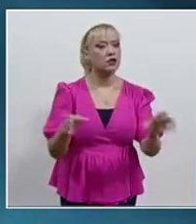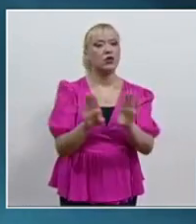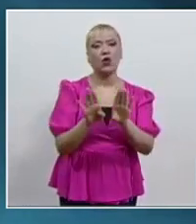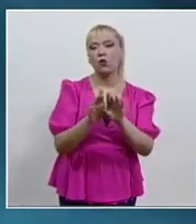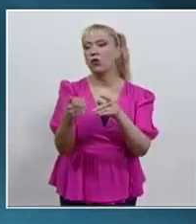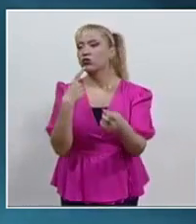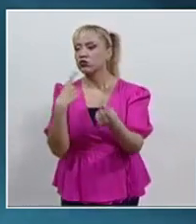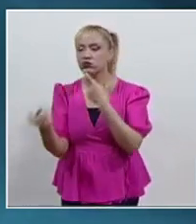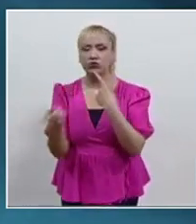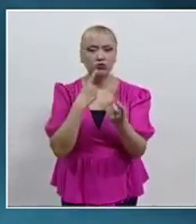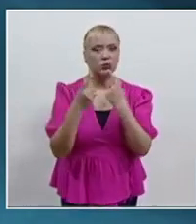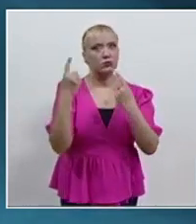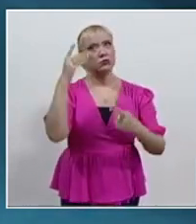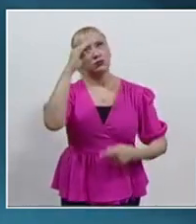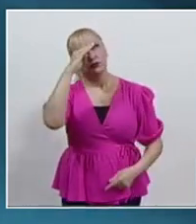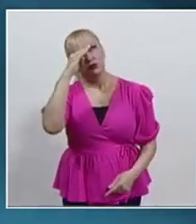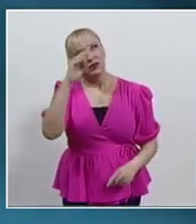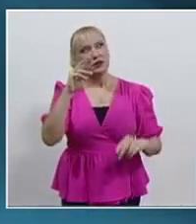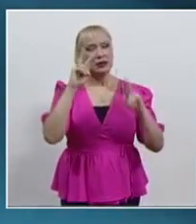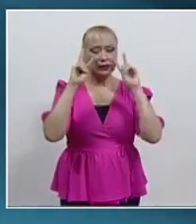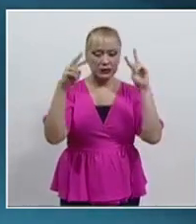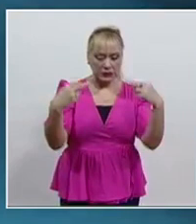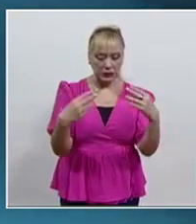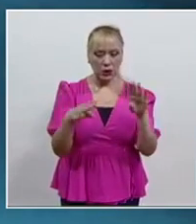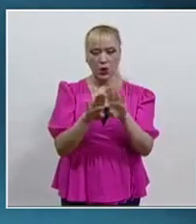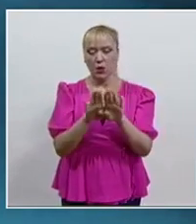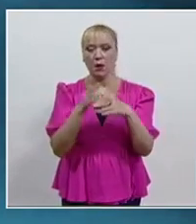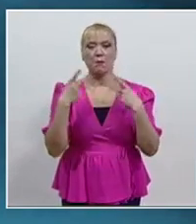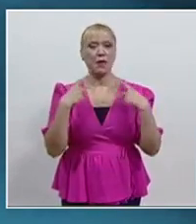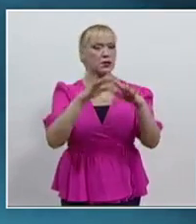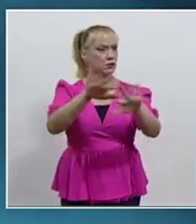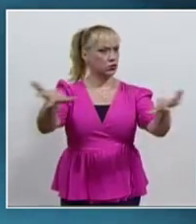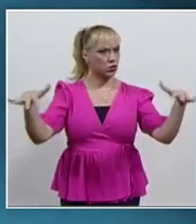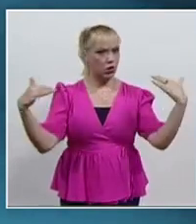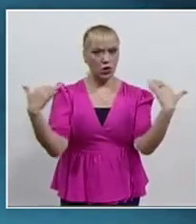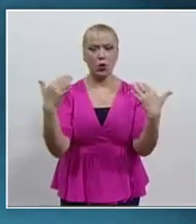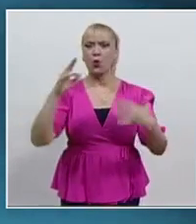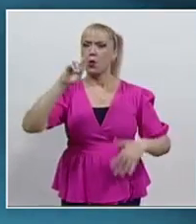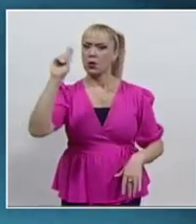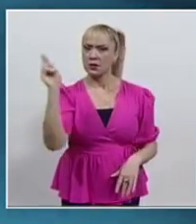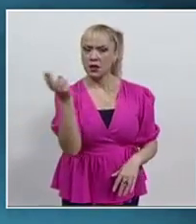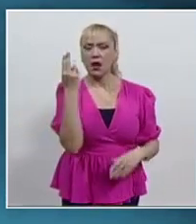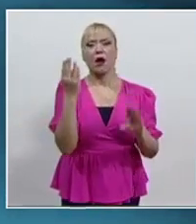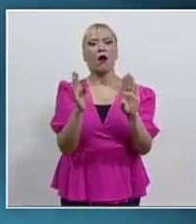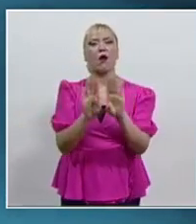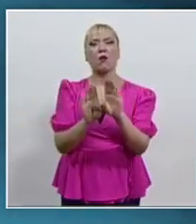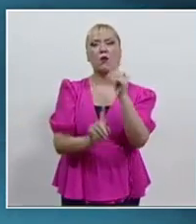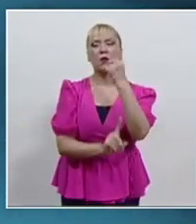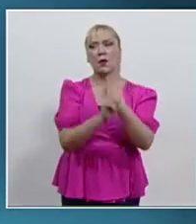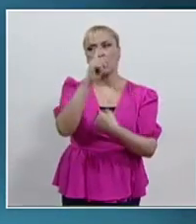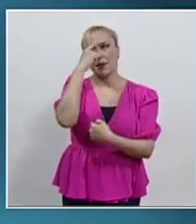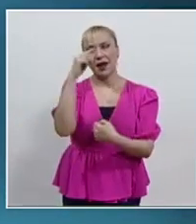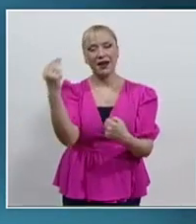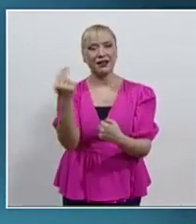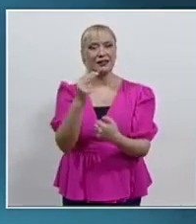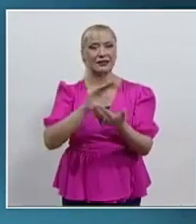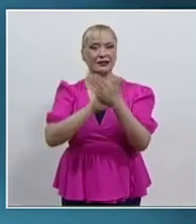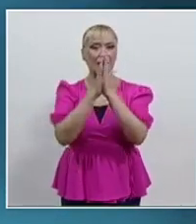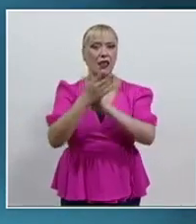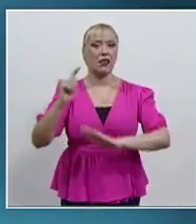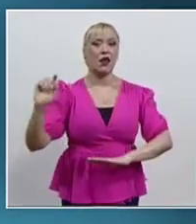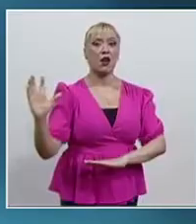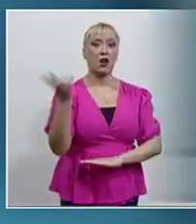judicatura, la sociedad civil y la academia. En la asamblea se abordará el tema de los desafíos para una justicia digital en